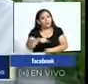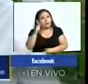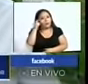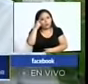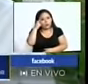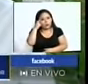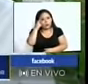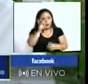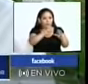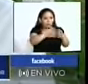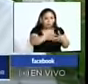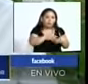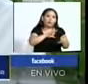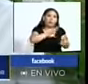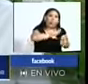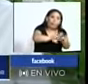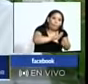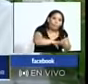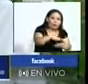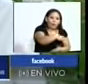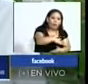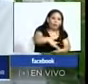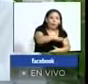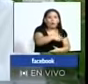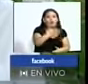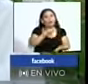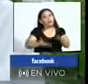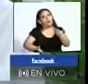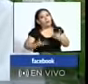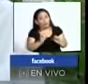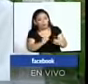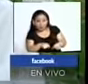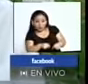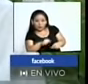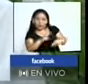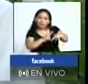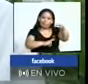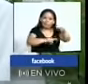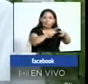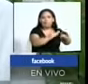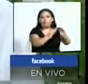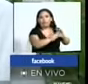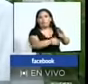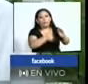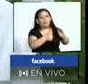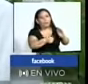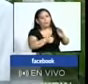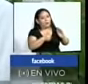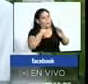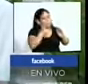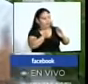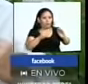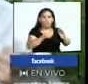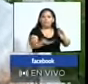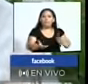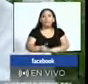junta, adquieren un terreno, tienen la posibilidad de construir una vivienda digna, eso favorece a todo el